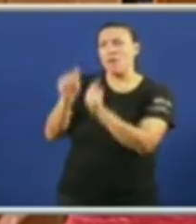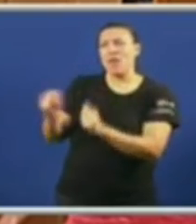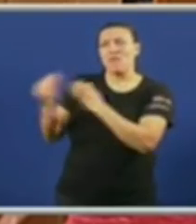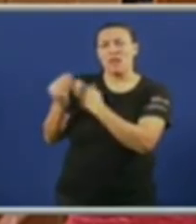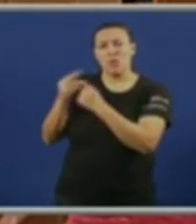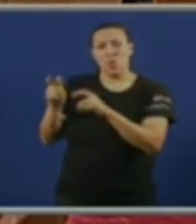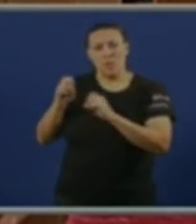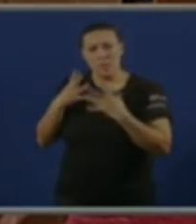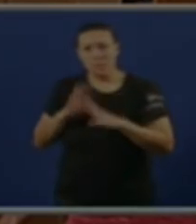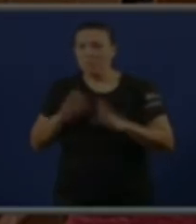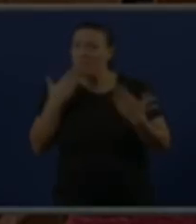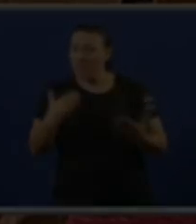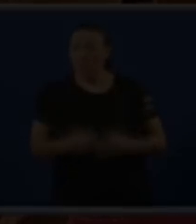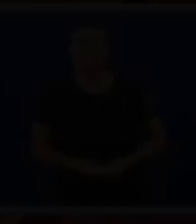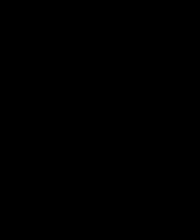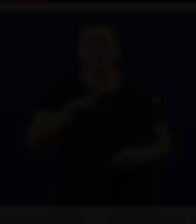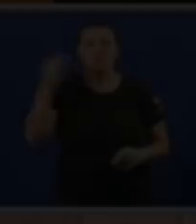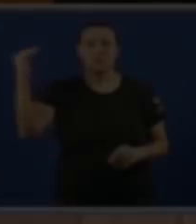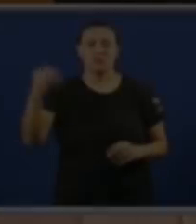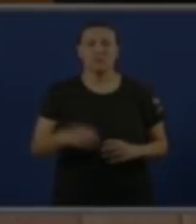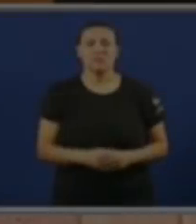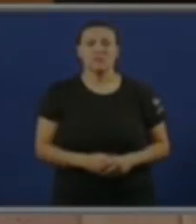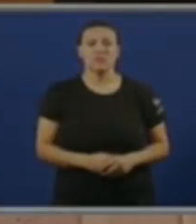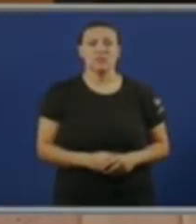Moitas grazas. Gracias, señora Pontón.